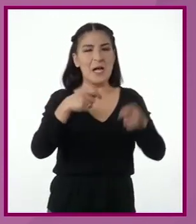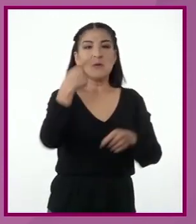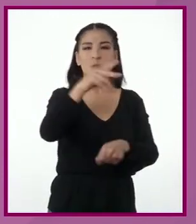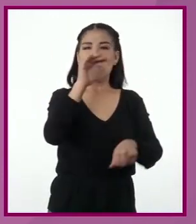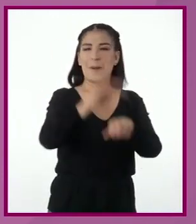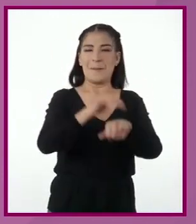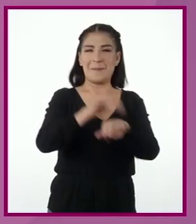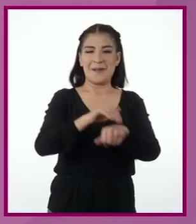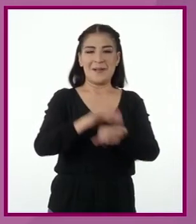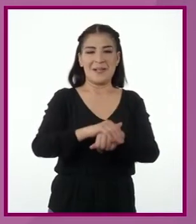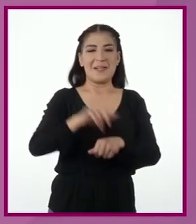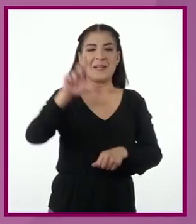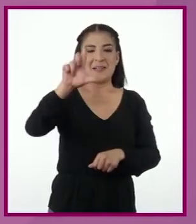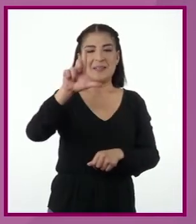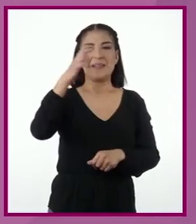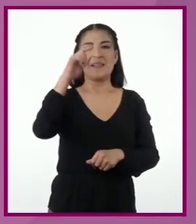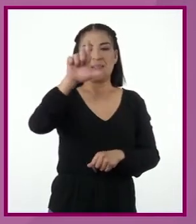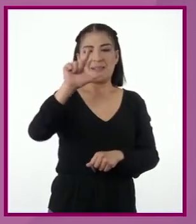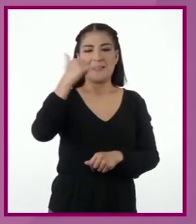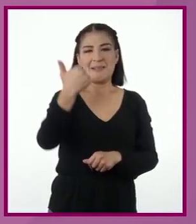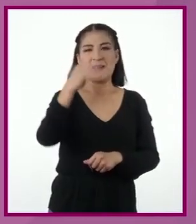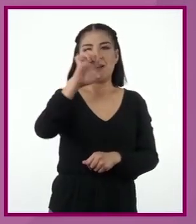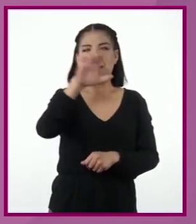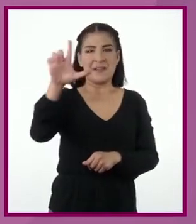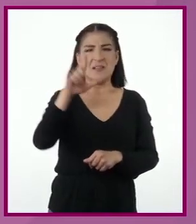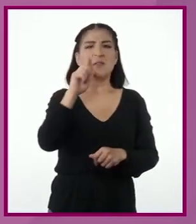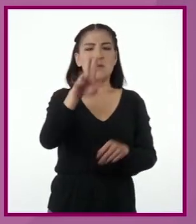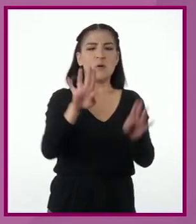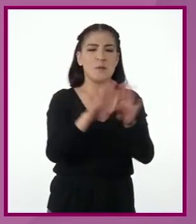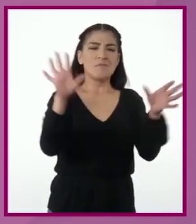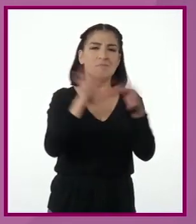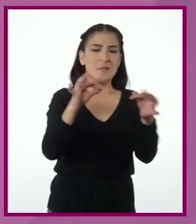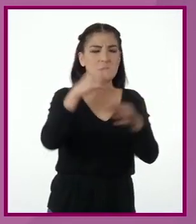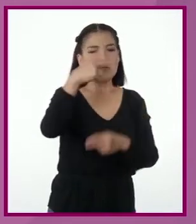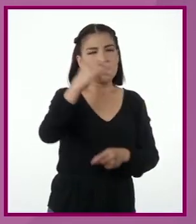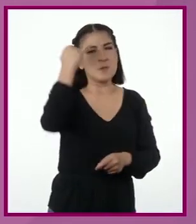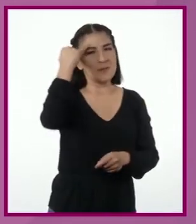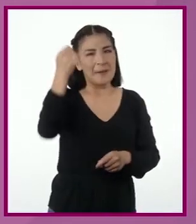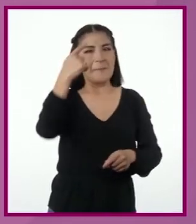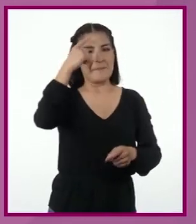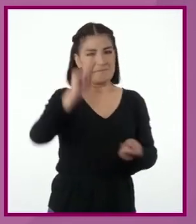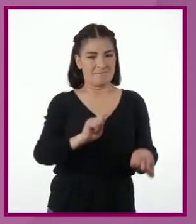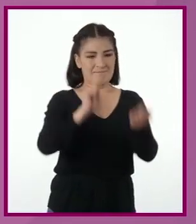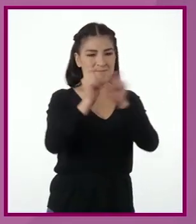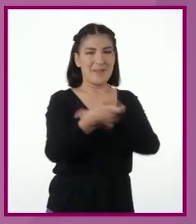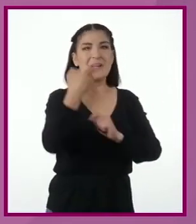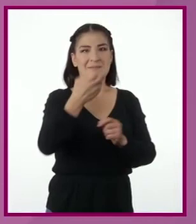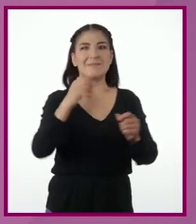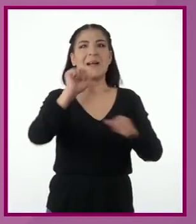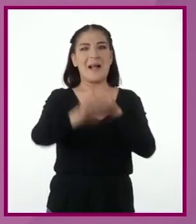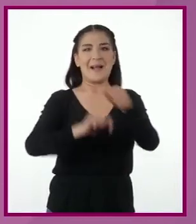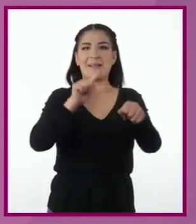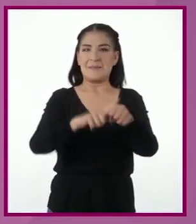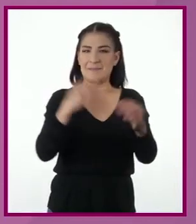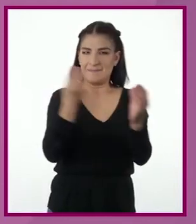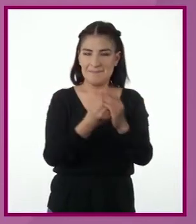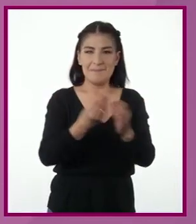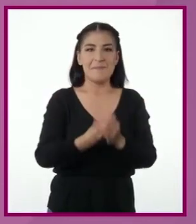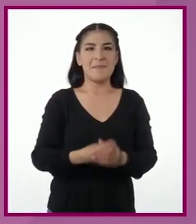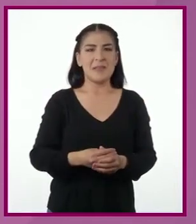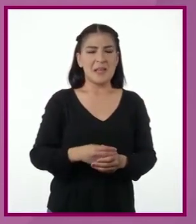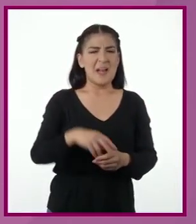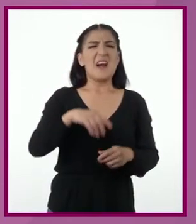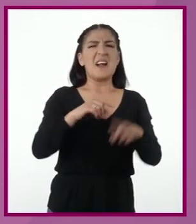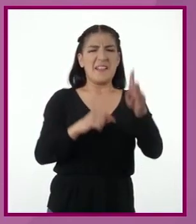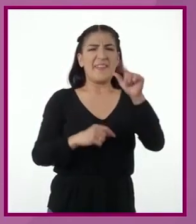Lyell, quien le recomendó escribir con seriedad un trabajo en el que desarrollara sus ideas sobre la evolución de las especies. Darwin decidió que era un buen